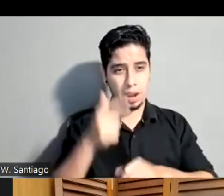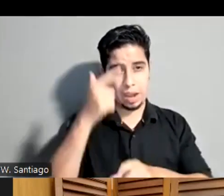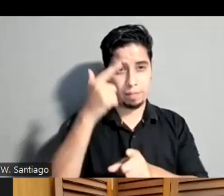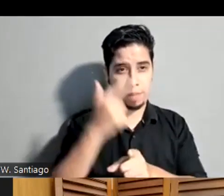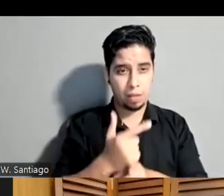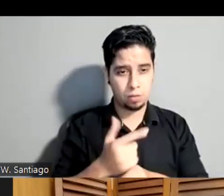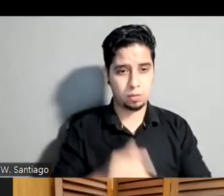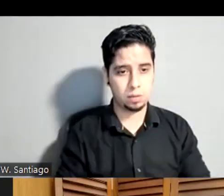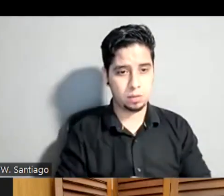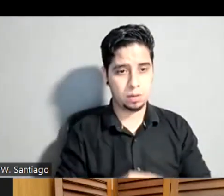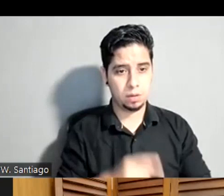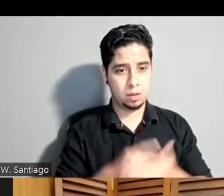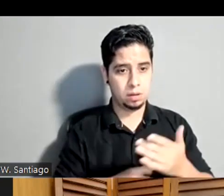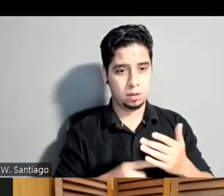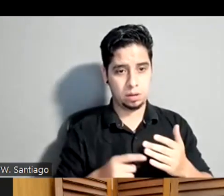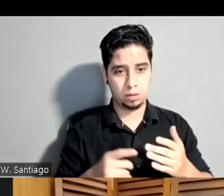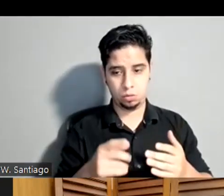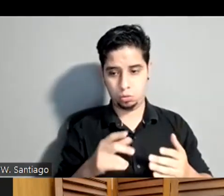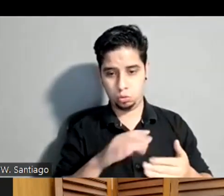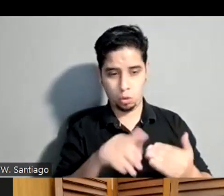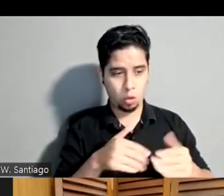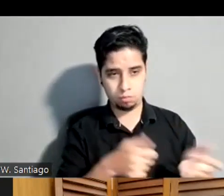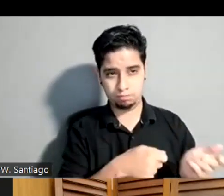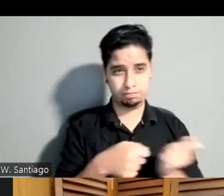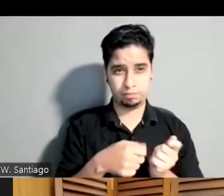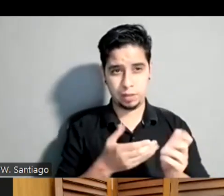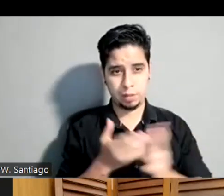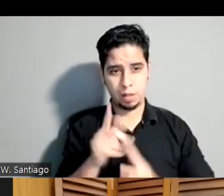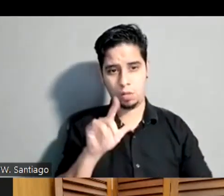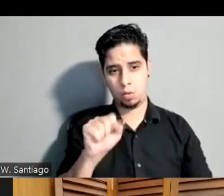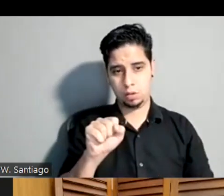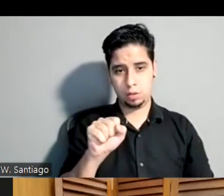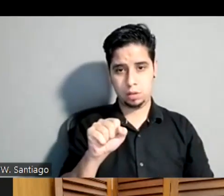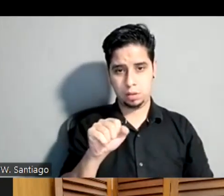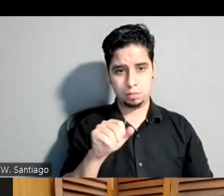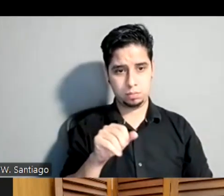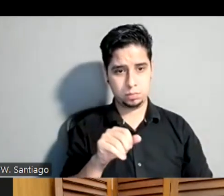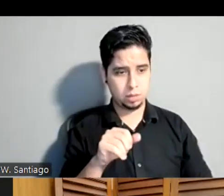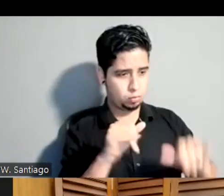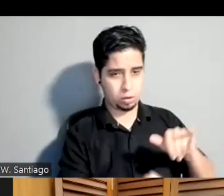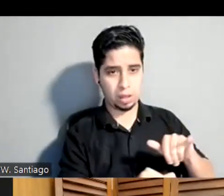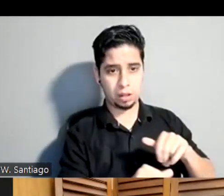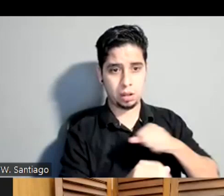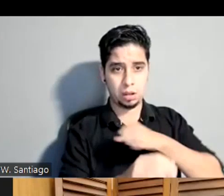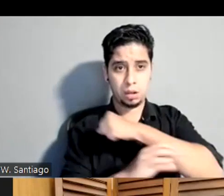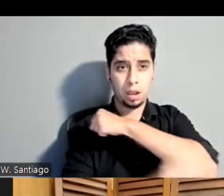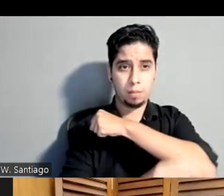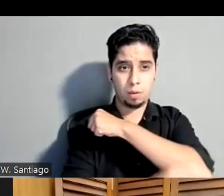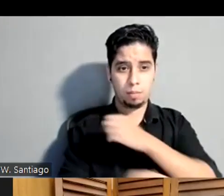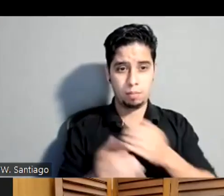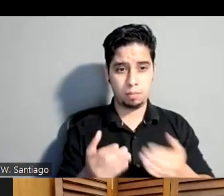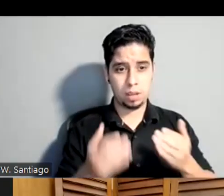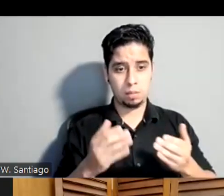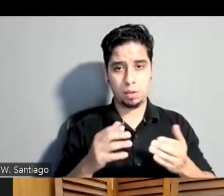Que fueron arrastrados todos por Luis. Uh-huh. Esa familia se pudo haber quedado felizmente en el campo y a lo mejor Juanita hubiera sido una mujer